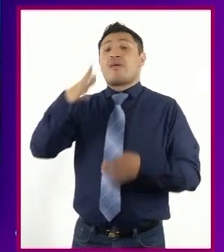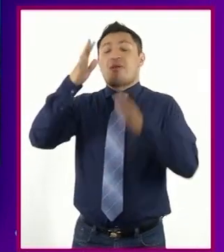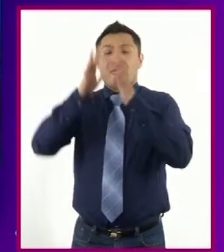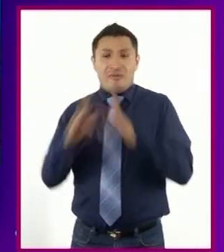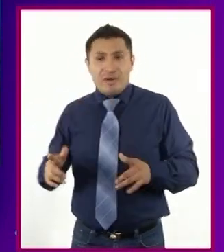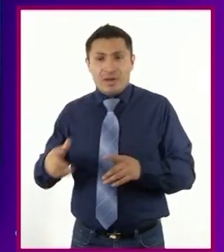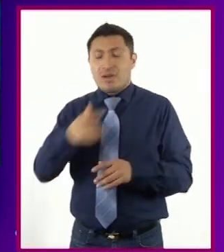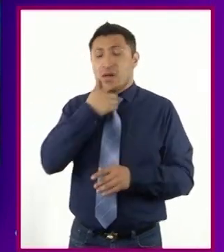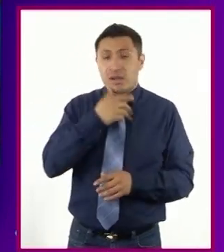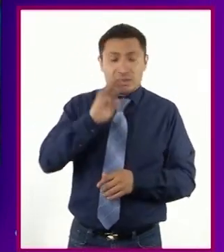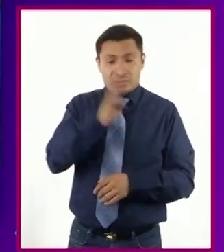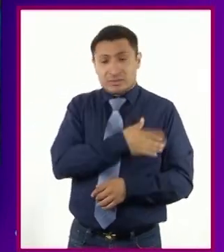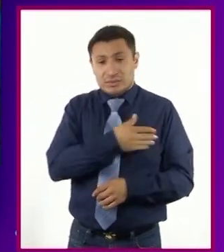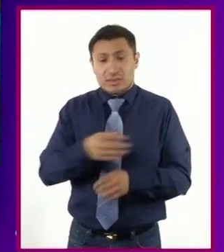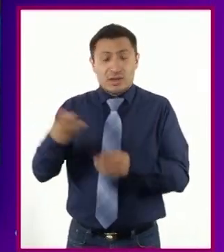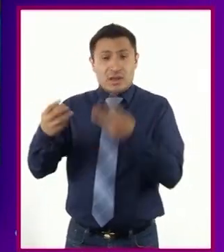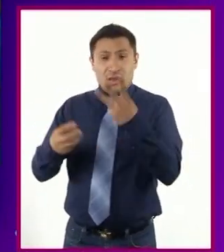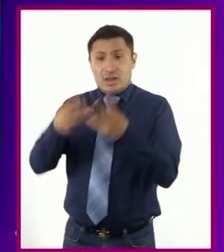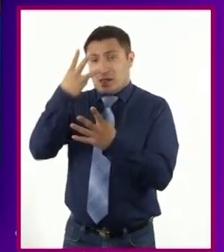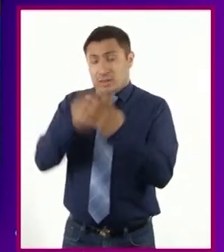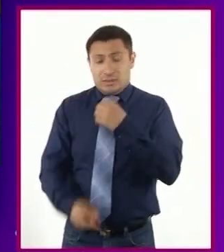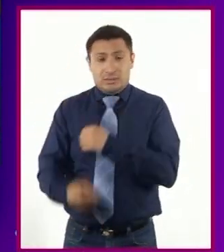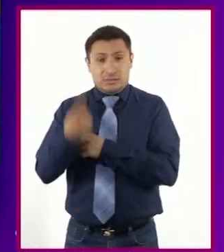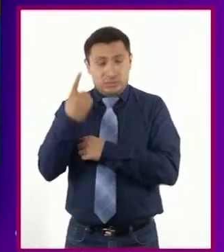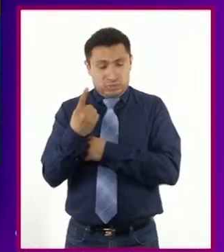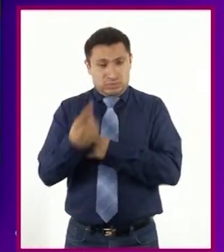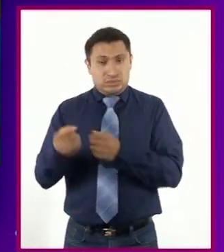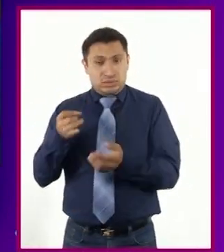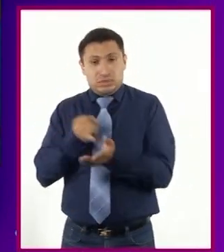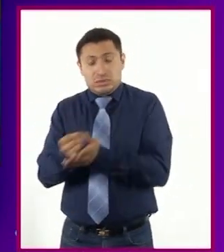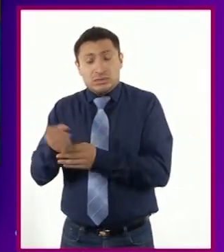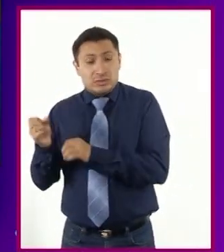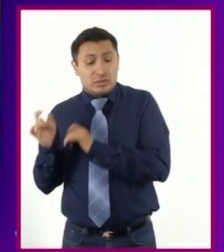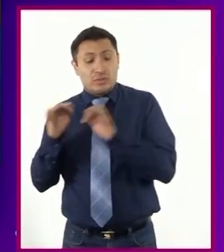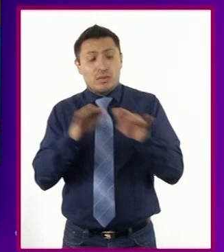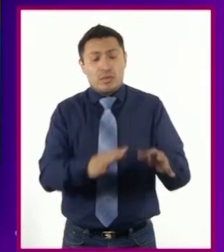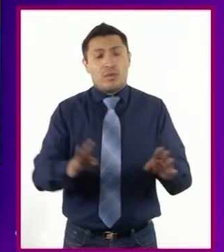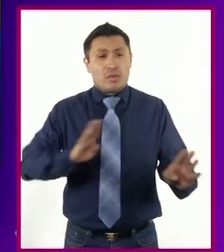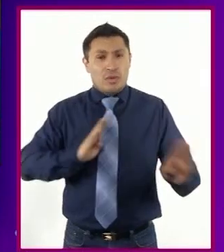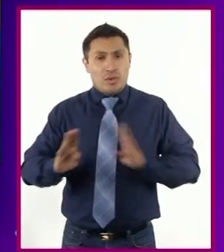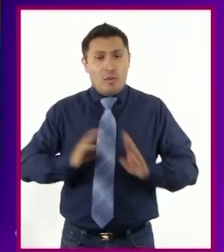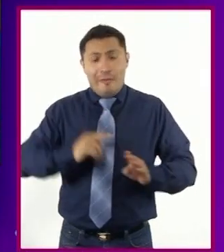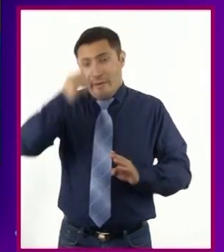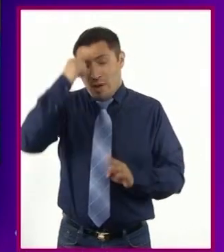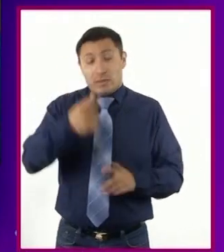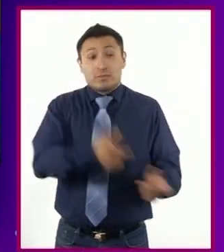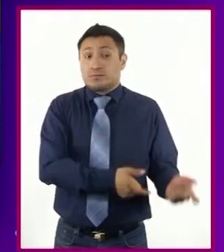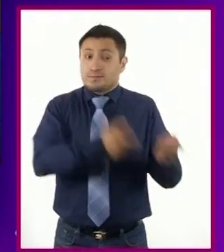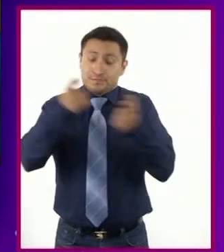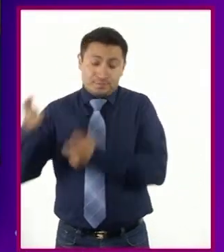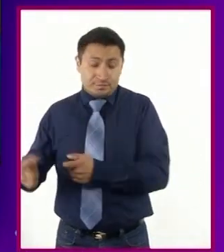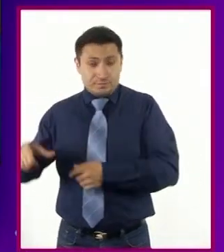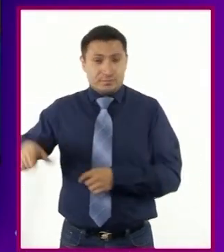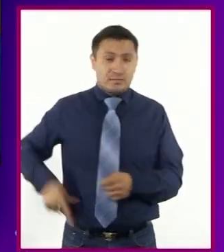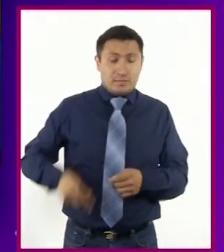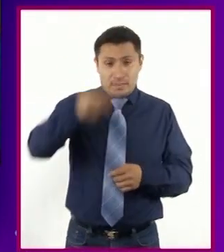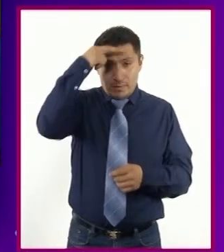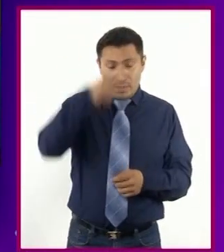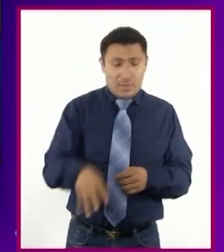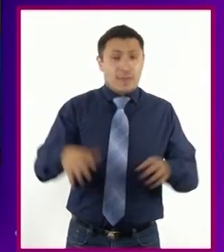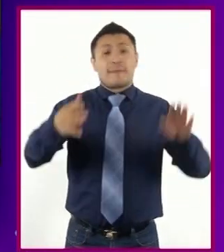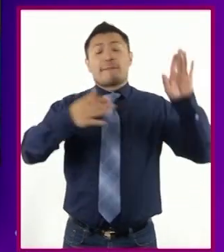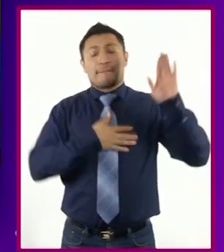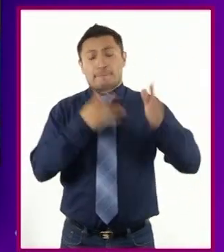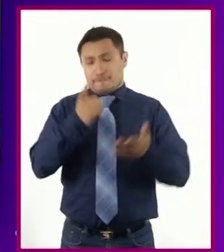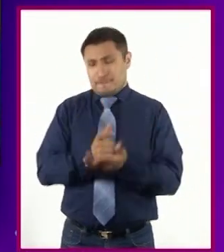y España conformaron una alianza y decidieron enviar soldados para asegurar los pagos. El gobierno mexicano se